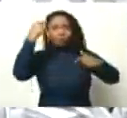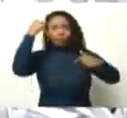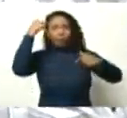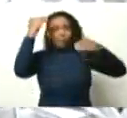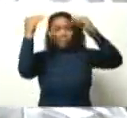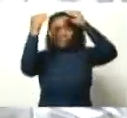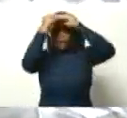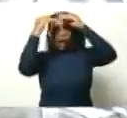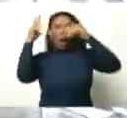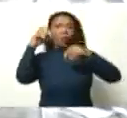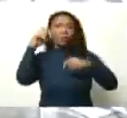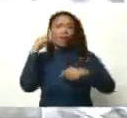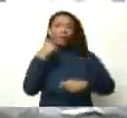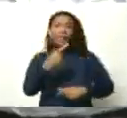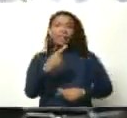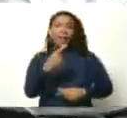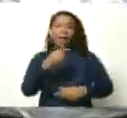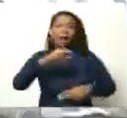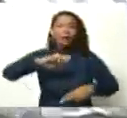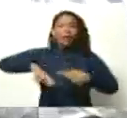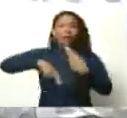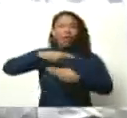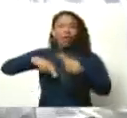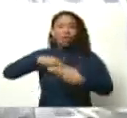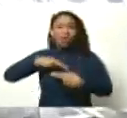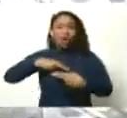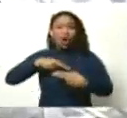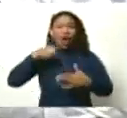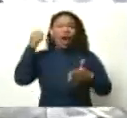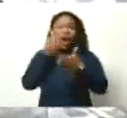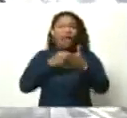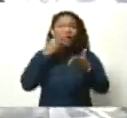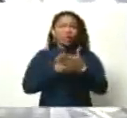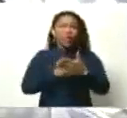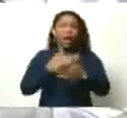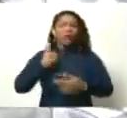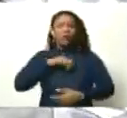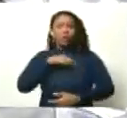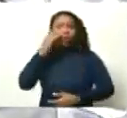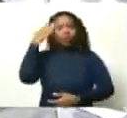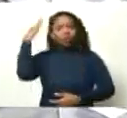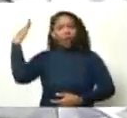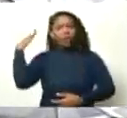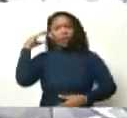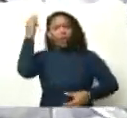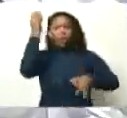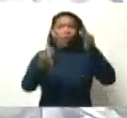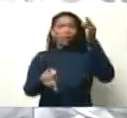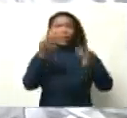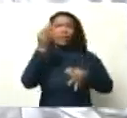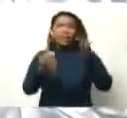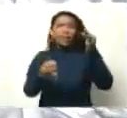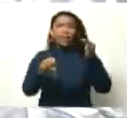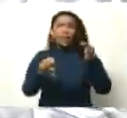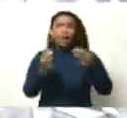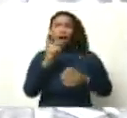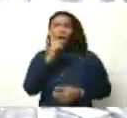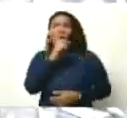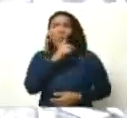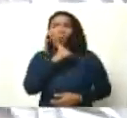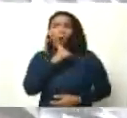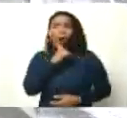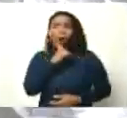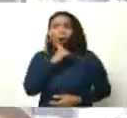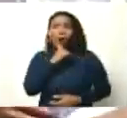que escuché que dice: revolución es luchar por nuestros sueños de justicia. Y no hay, hay